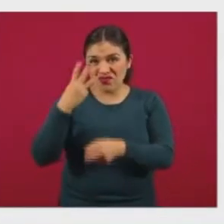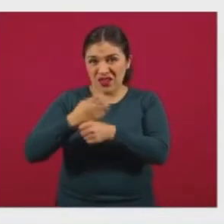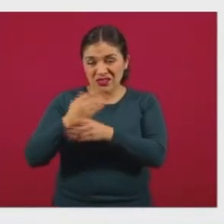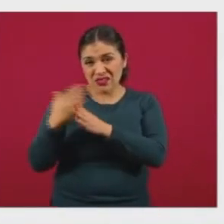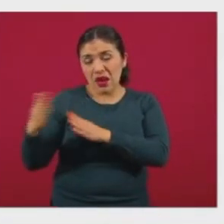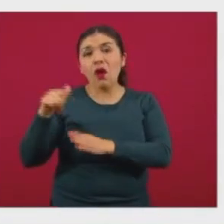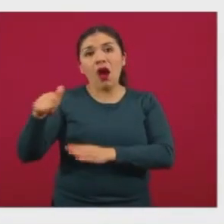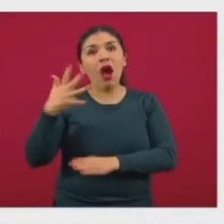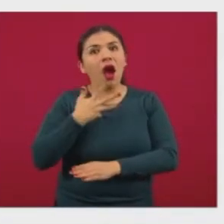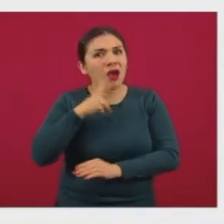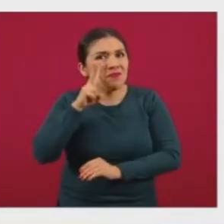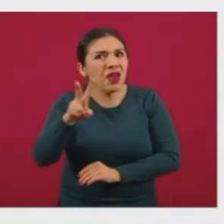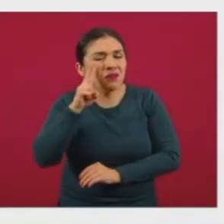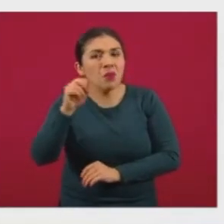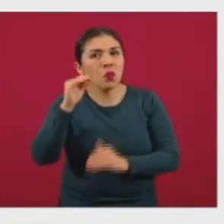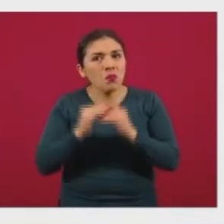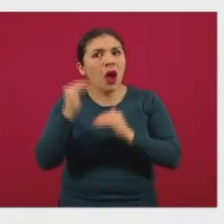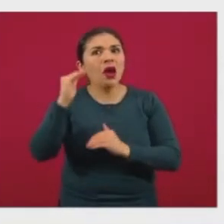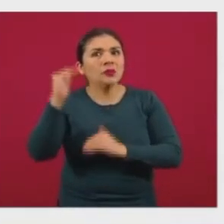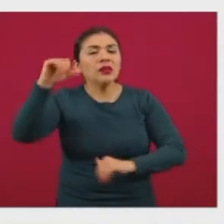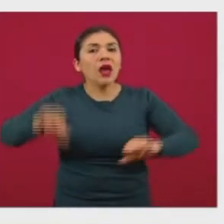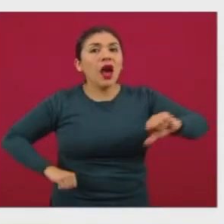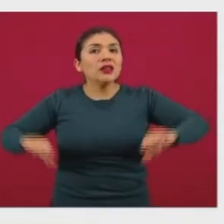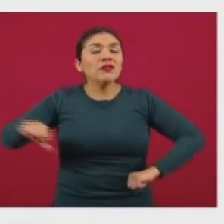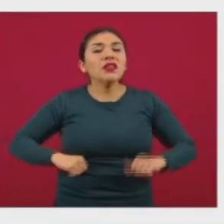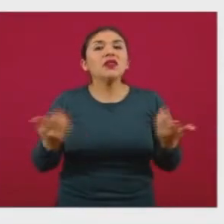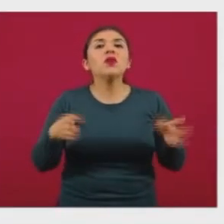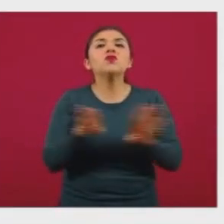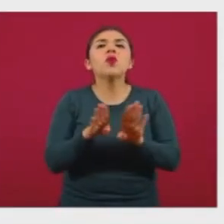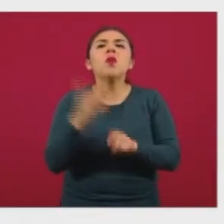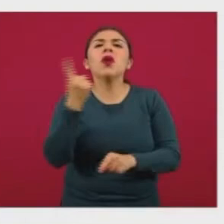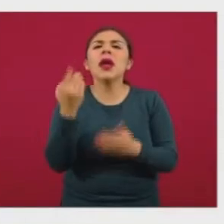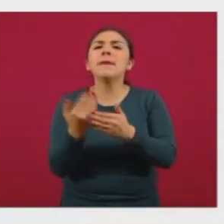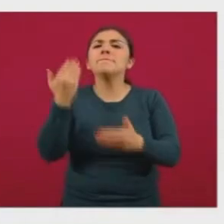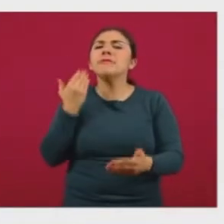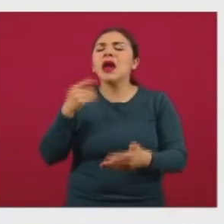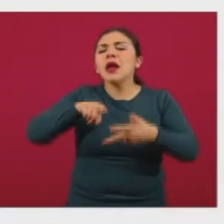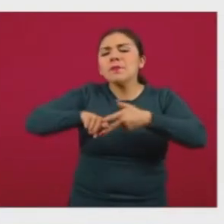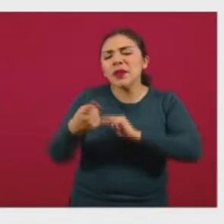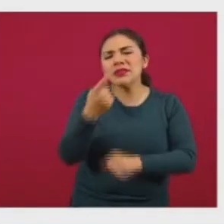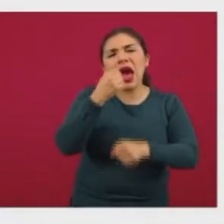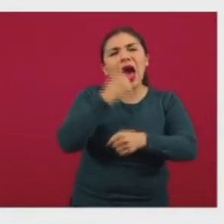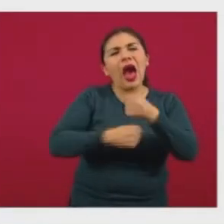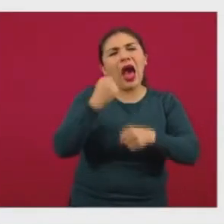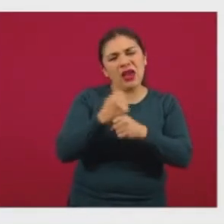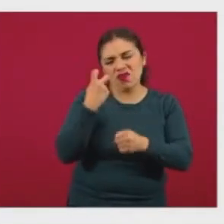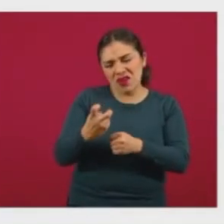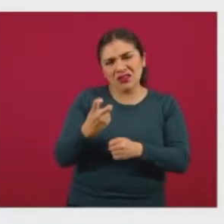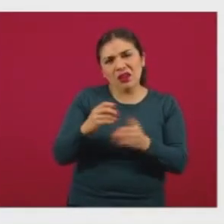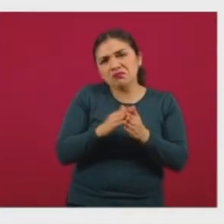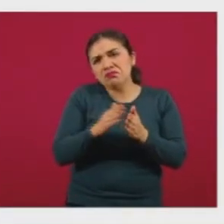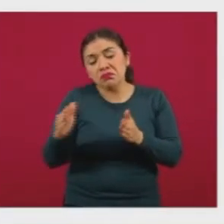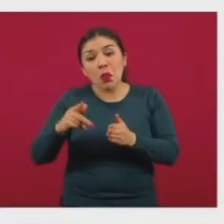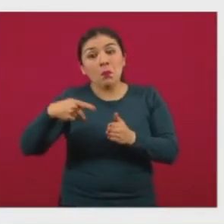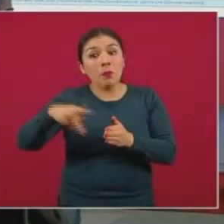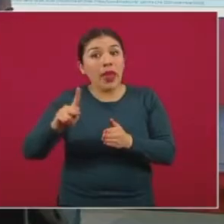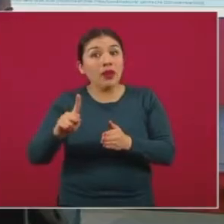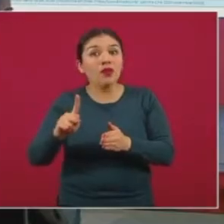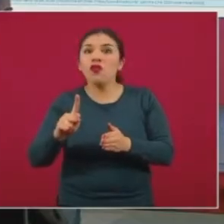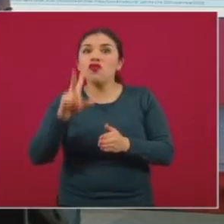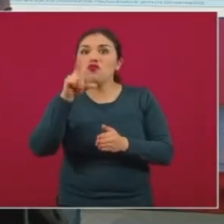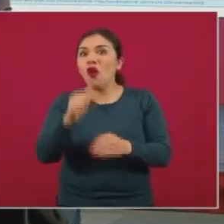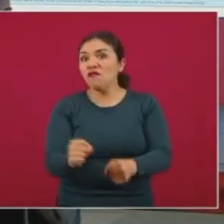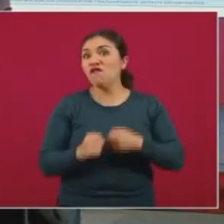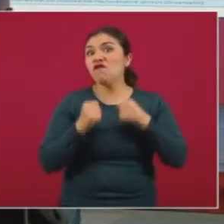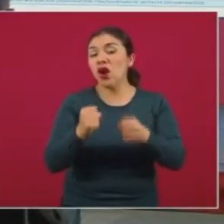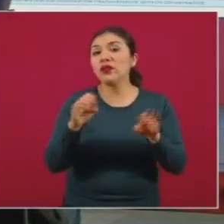visto incrementada su actividad en relación a lo que ocurría a mediados del año, pero definitivamente no en la misma magnitud que la